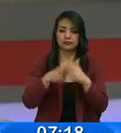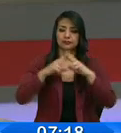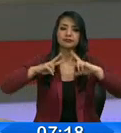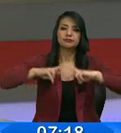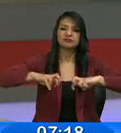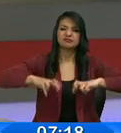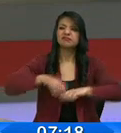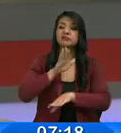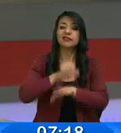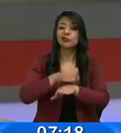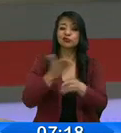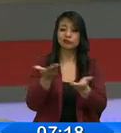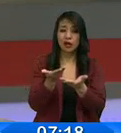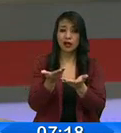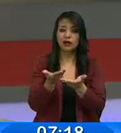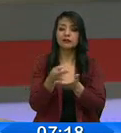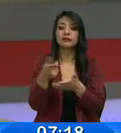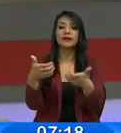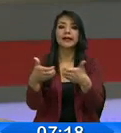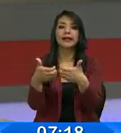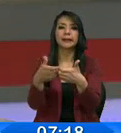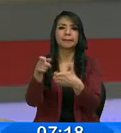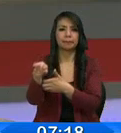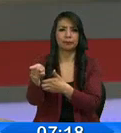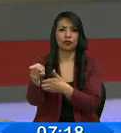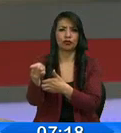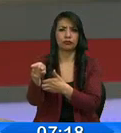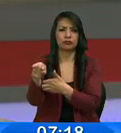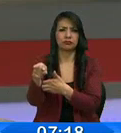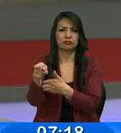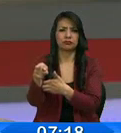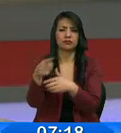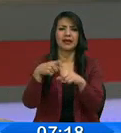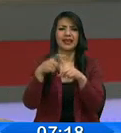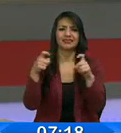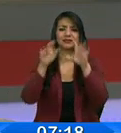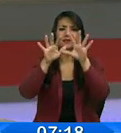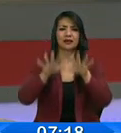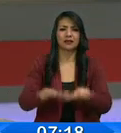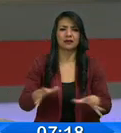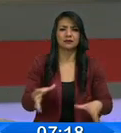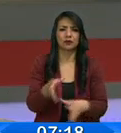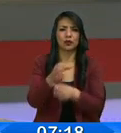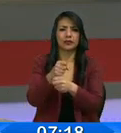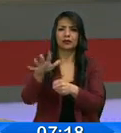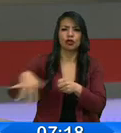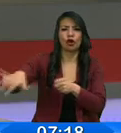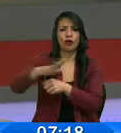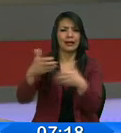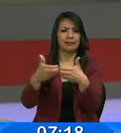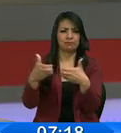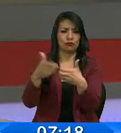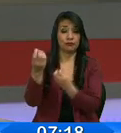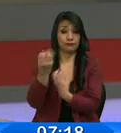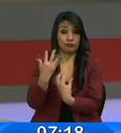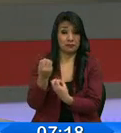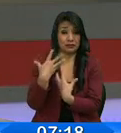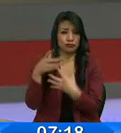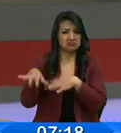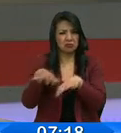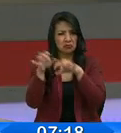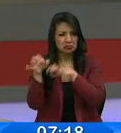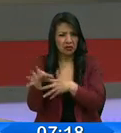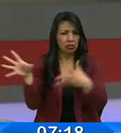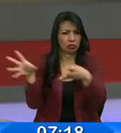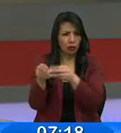en torno al destino que se ha dado a los equipos de la extinta Senaín, que la información que contenían esos equipos